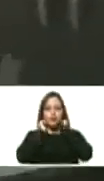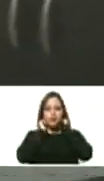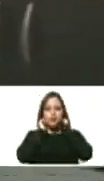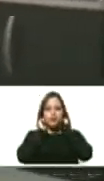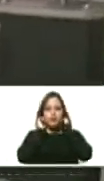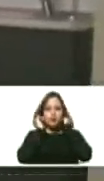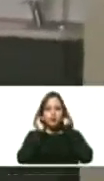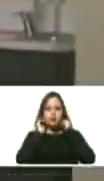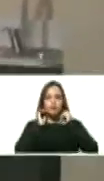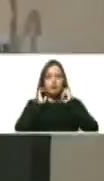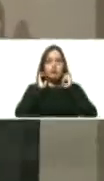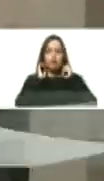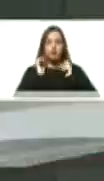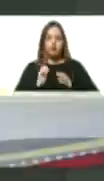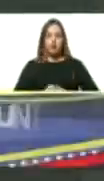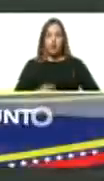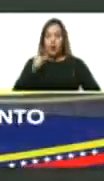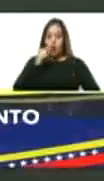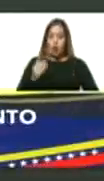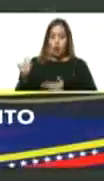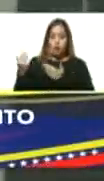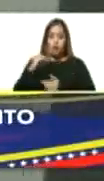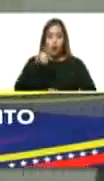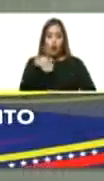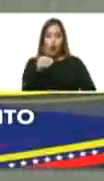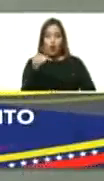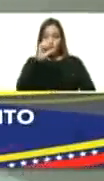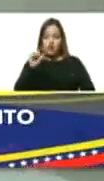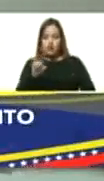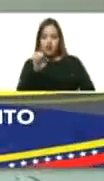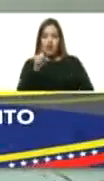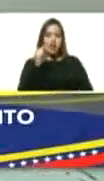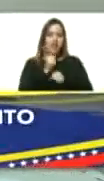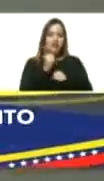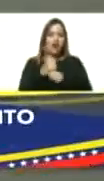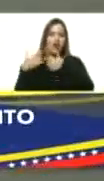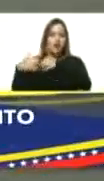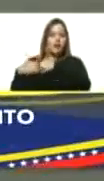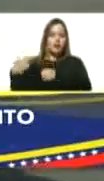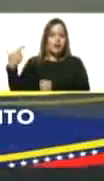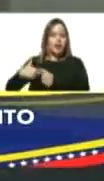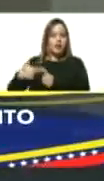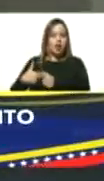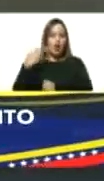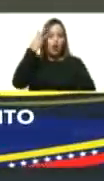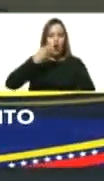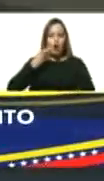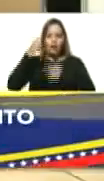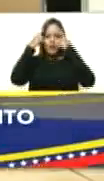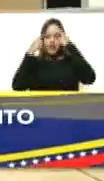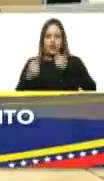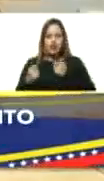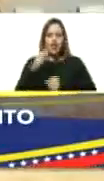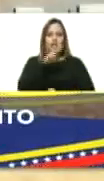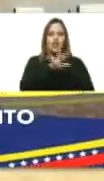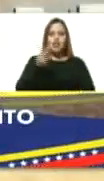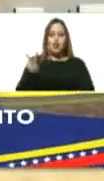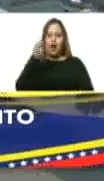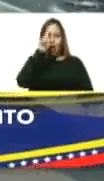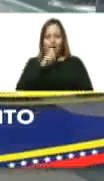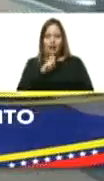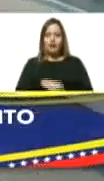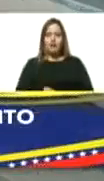sea José, trabajador en este caso de nuestra industria petrolera, joven, profesional, de 32 años, aquí en